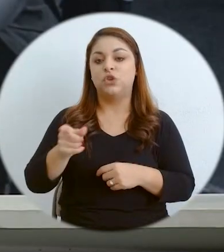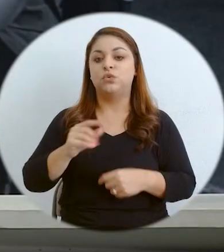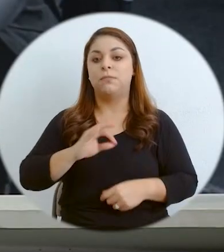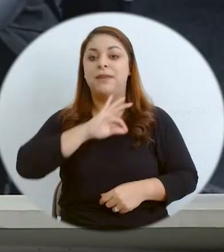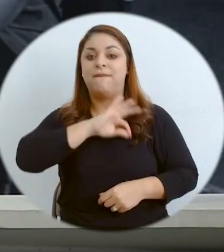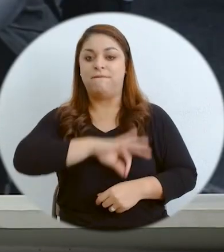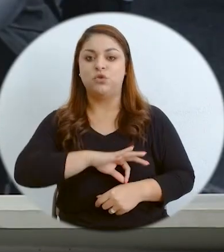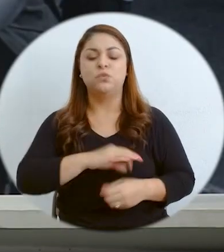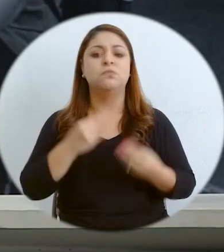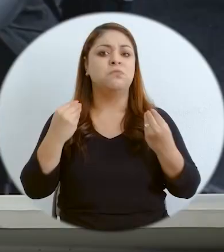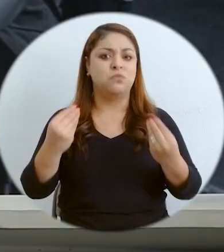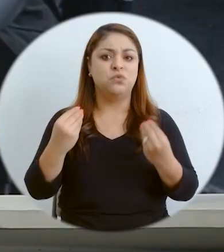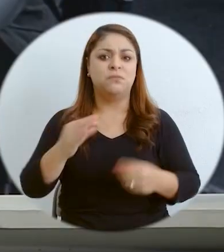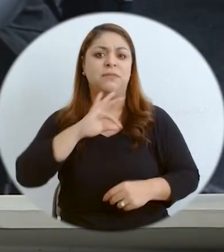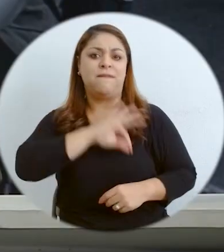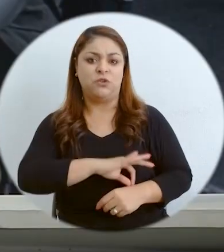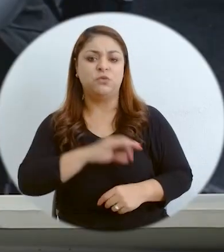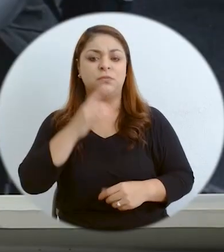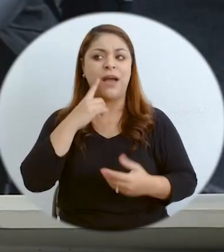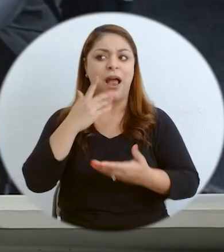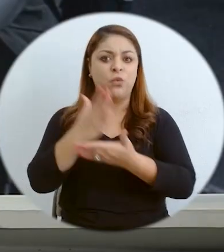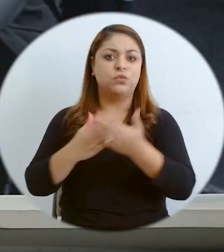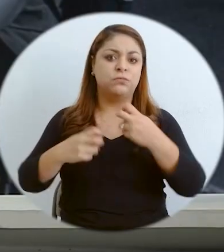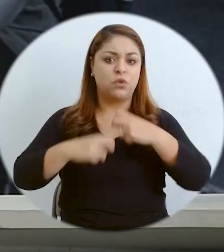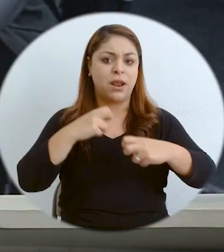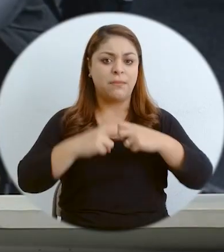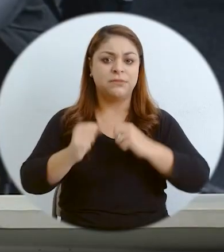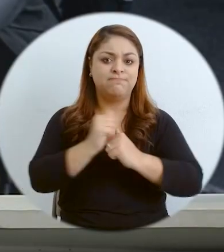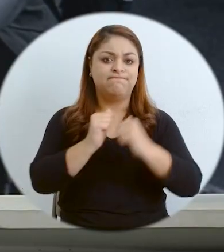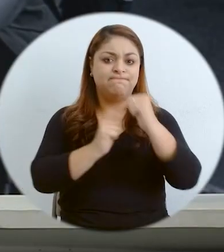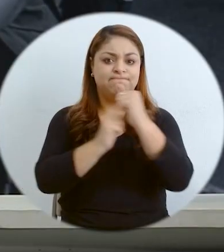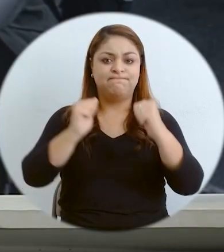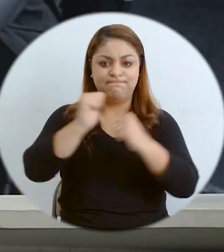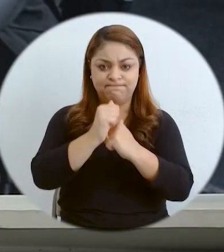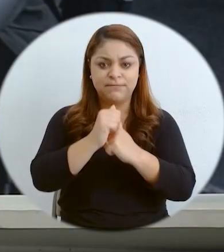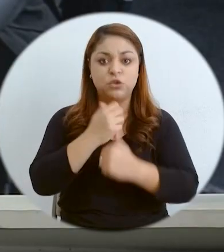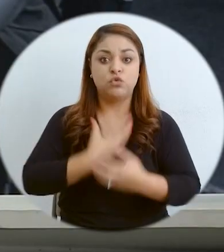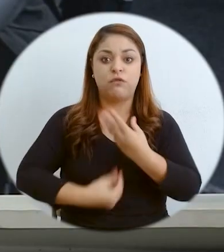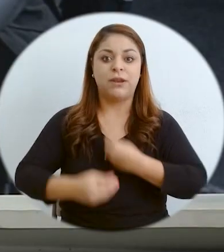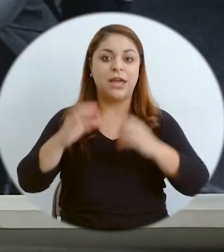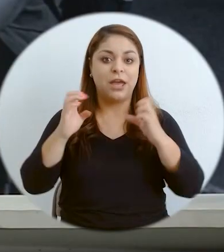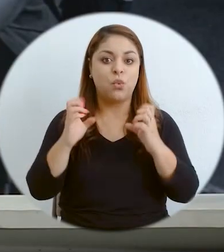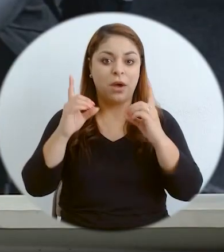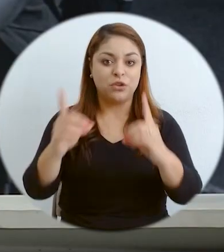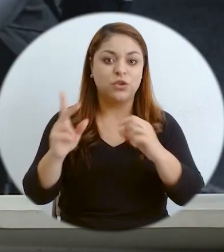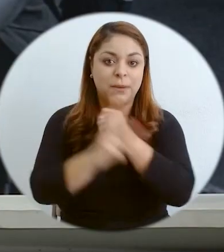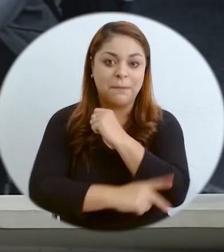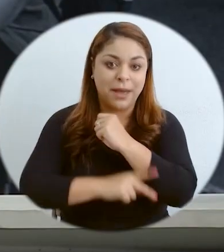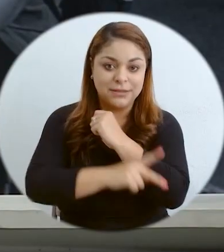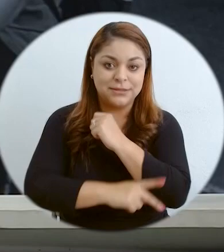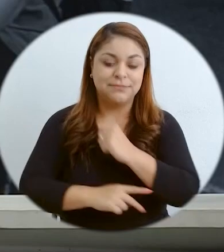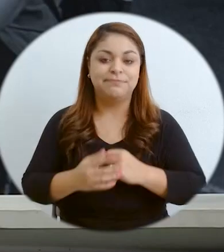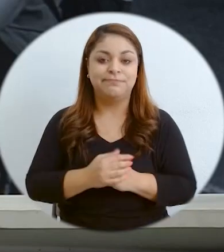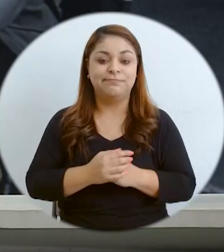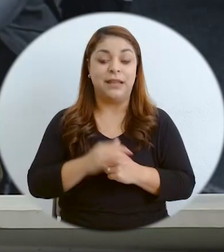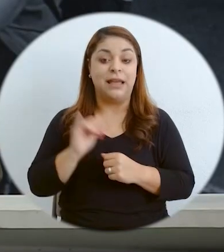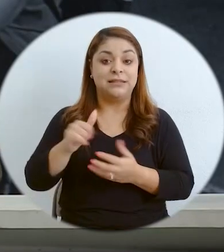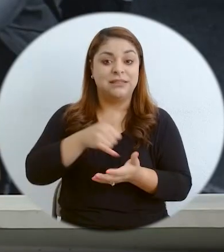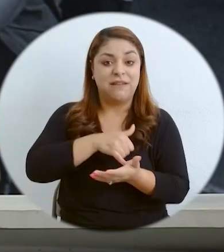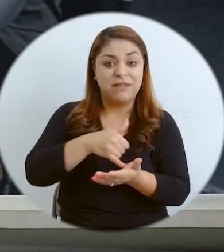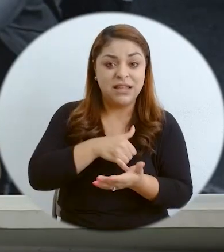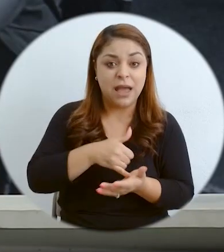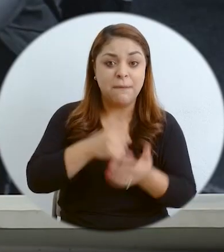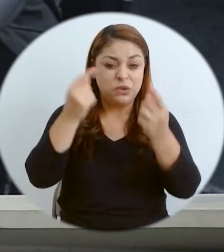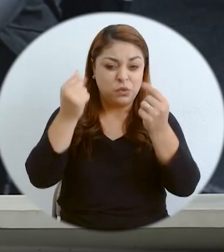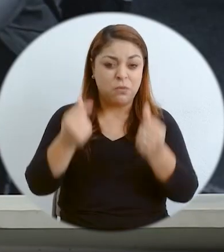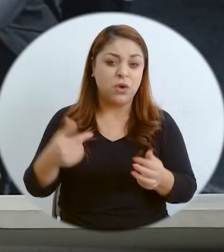vendría a beneficiar muchísimos de los problemas estructurales que está pasando la educación y el país. Esa debilidad en